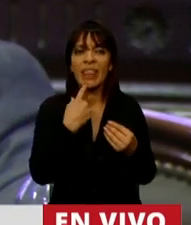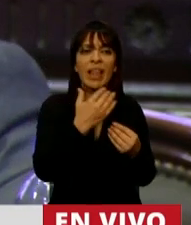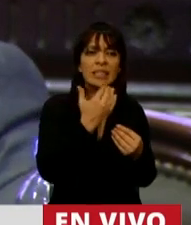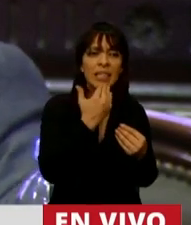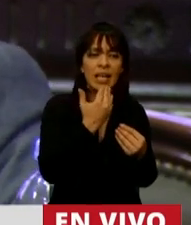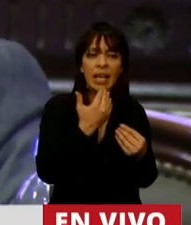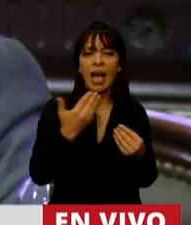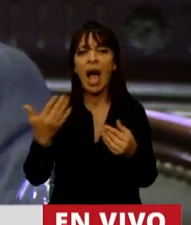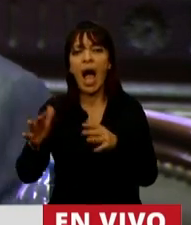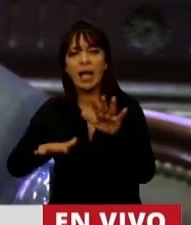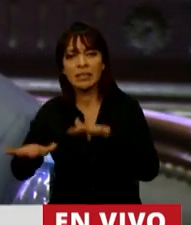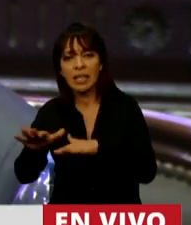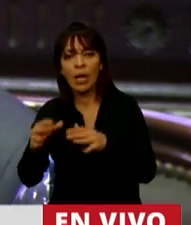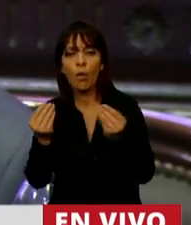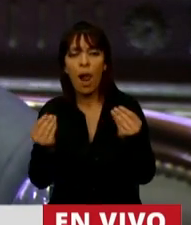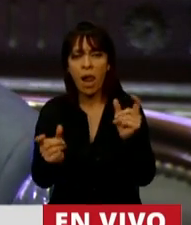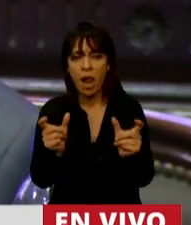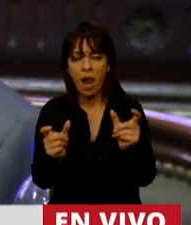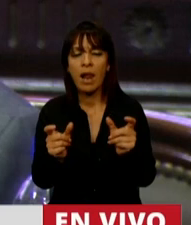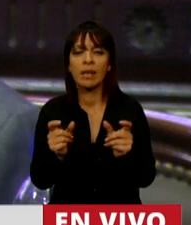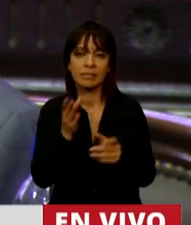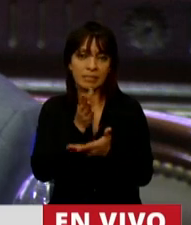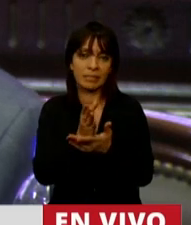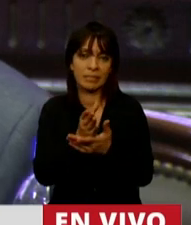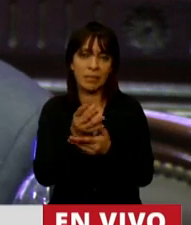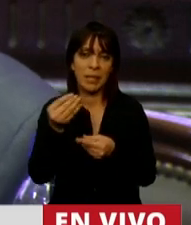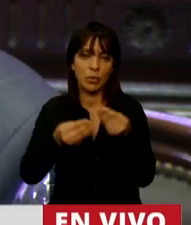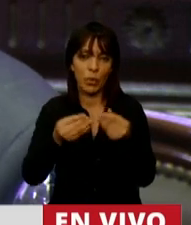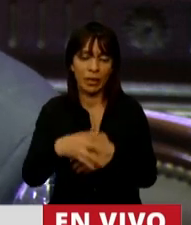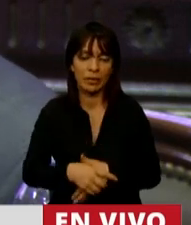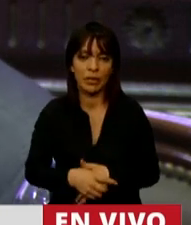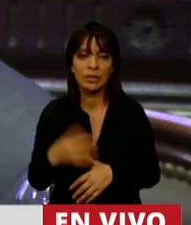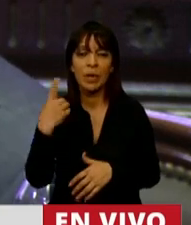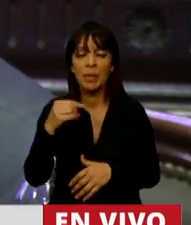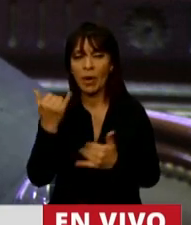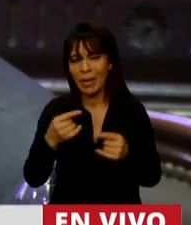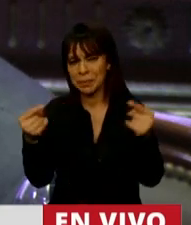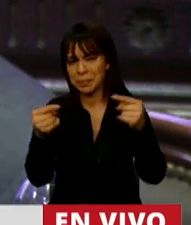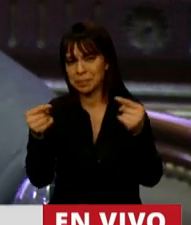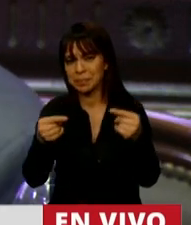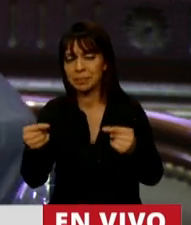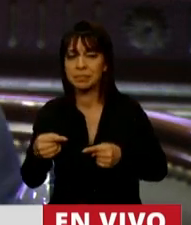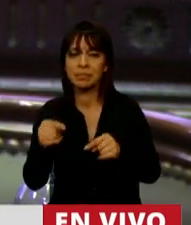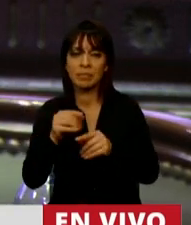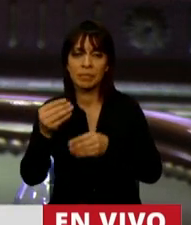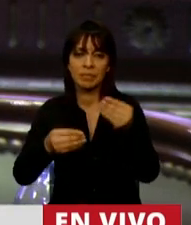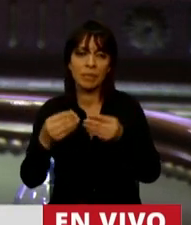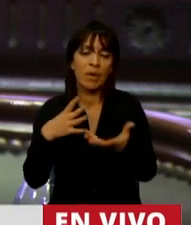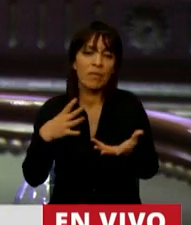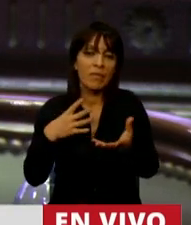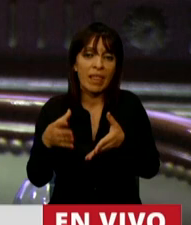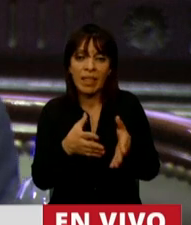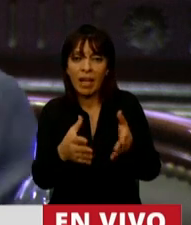presupuesto. Pero vemos que el gobierno no tiene un plan económico y la inconsistencia de este presupuesto es fruto de esa falta de